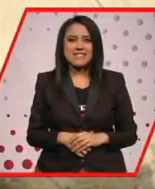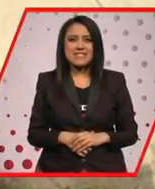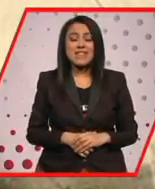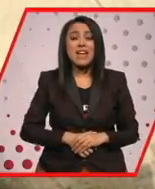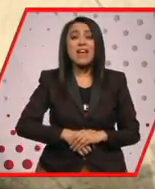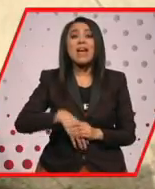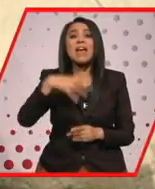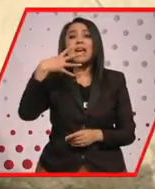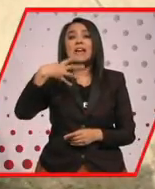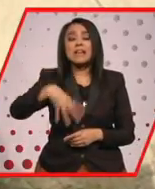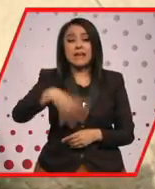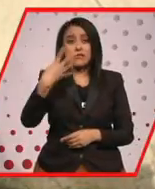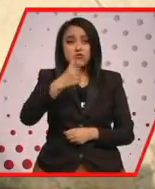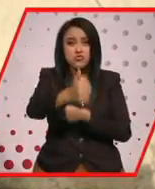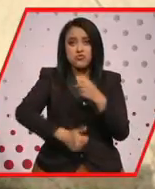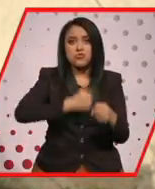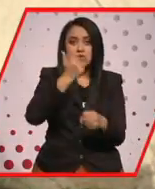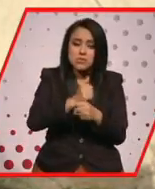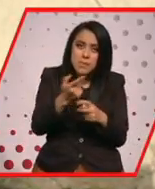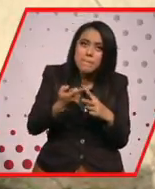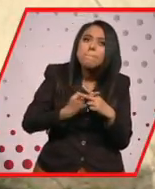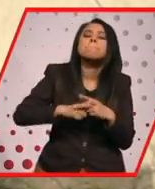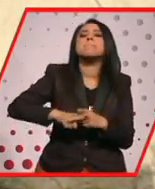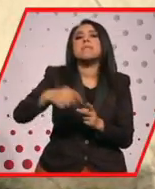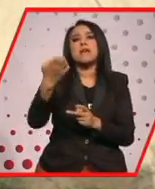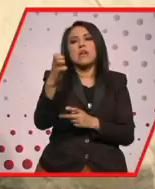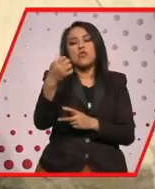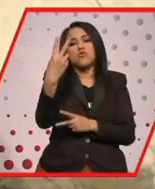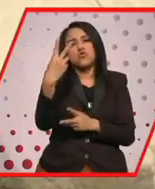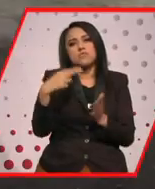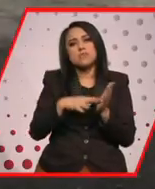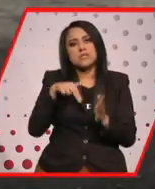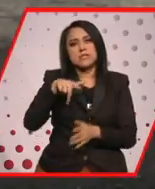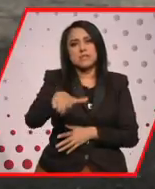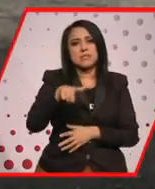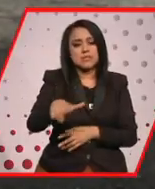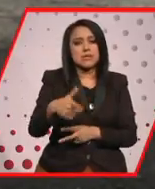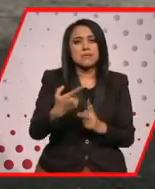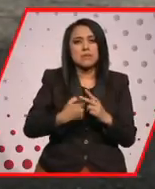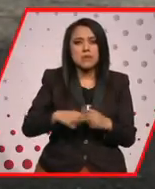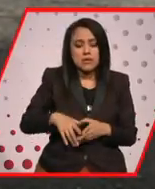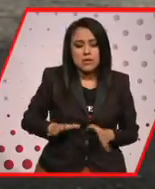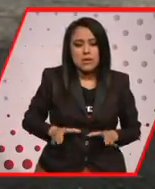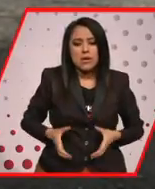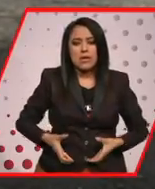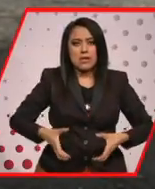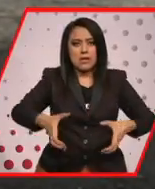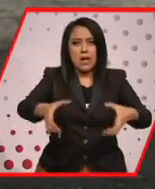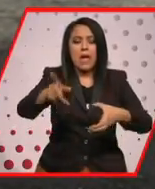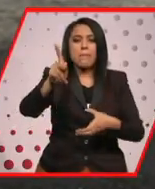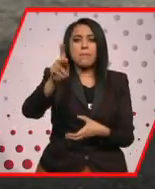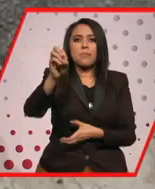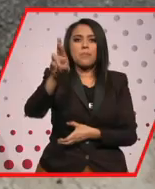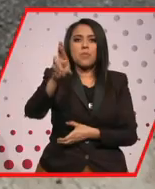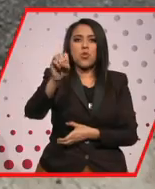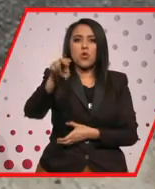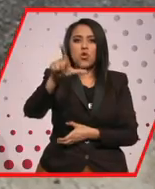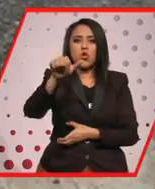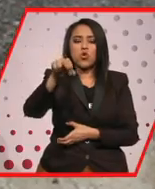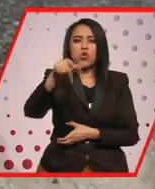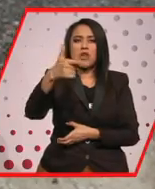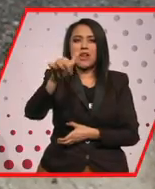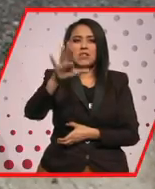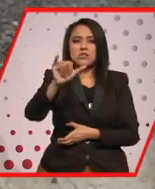Después de 14 años, en los primeros días de enero del 2017, la calle Prolongación Bravo en la colonia Saskalum